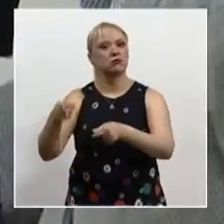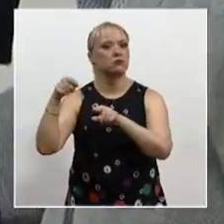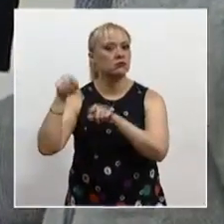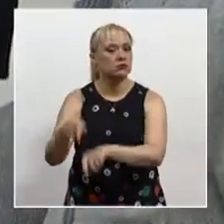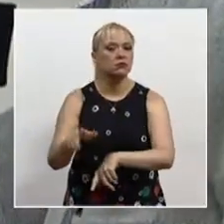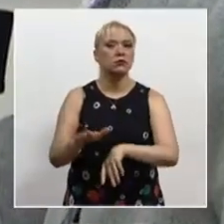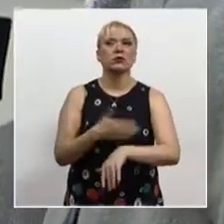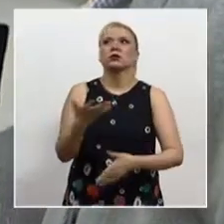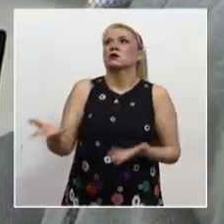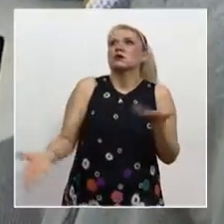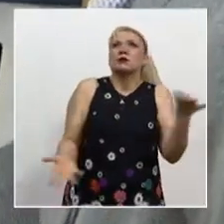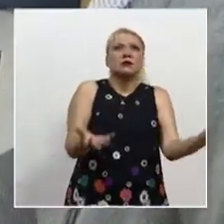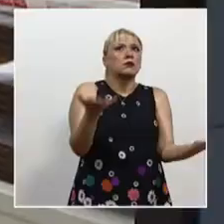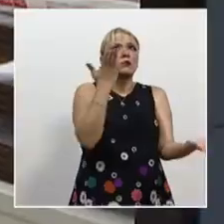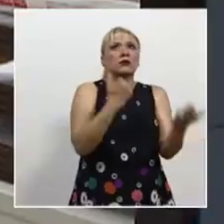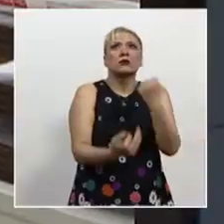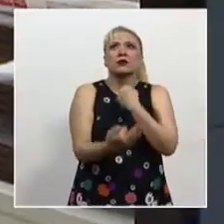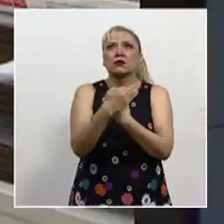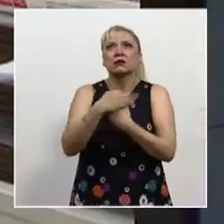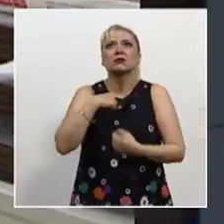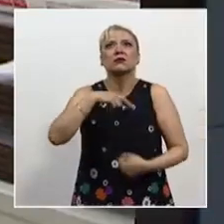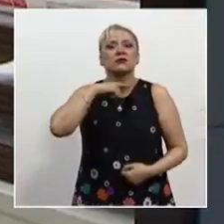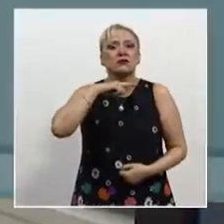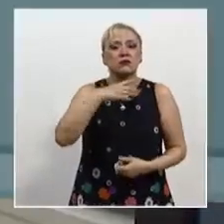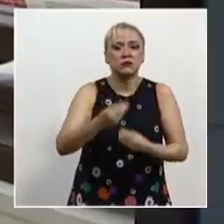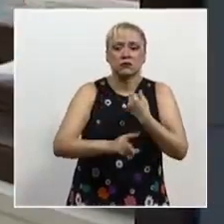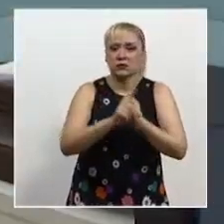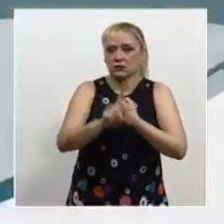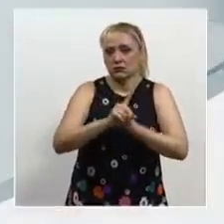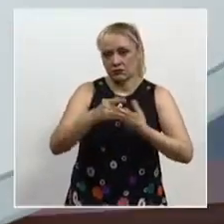situación de indefensión y de riesgo a la víctima.